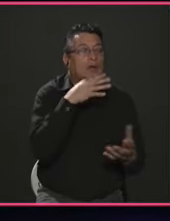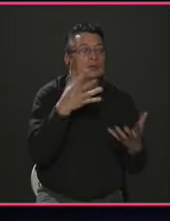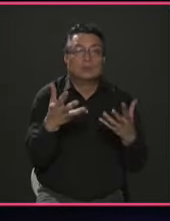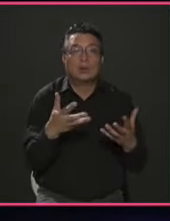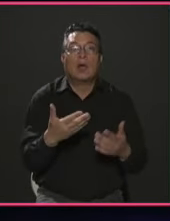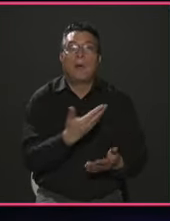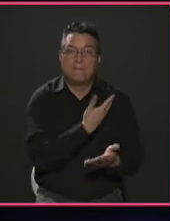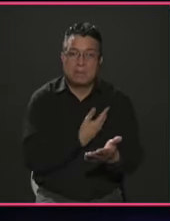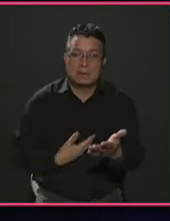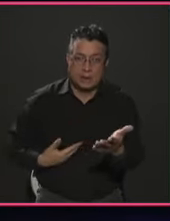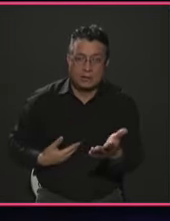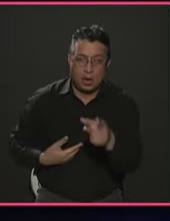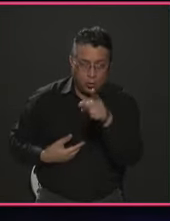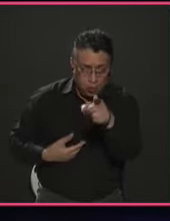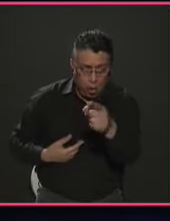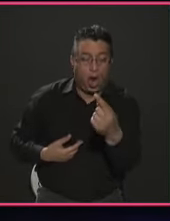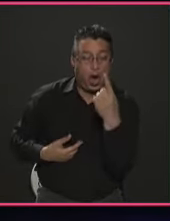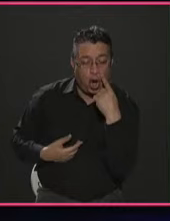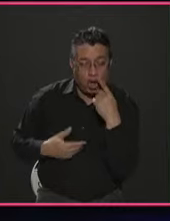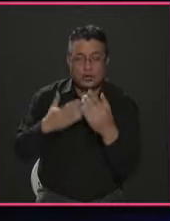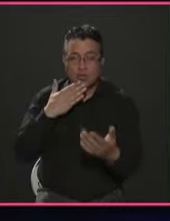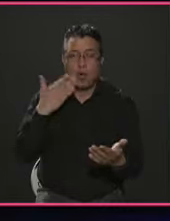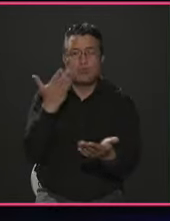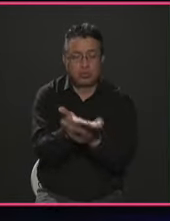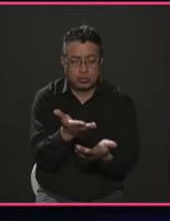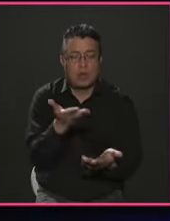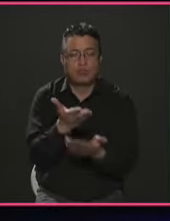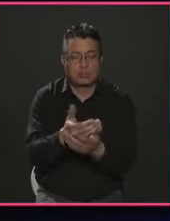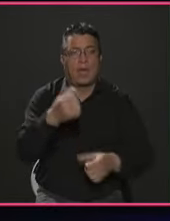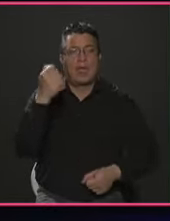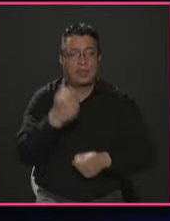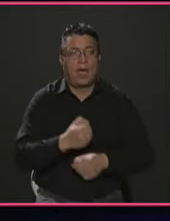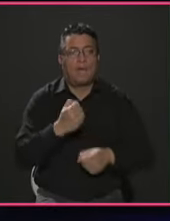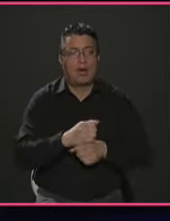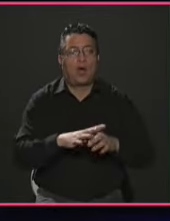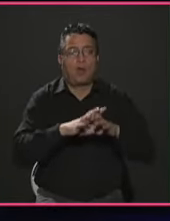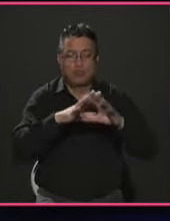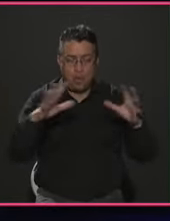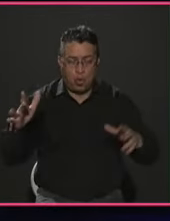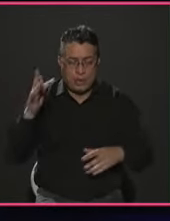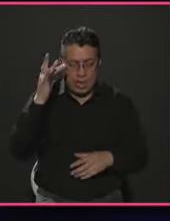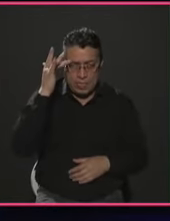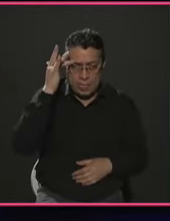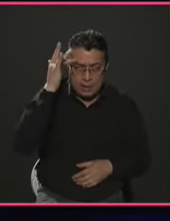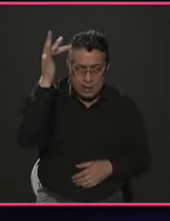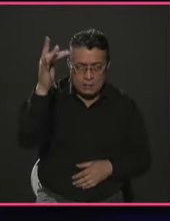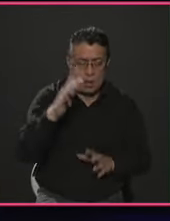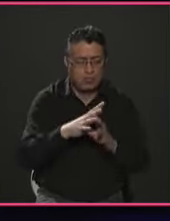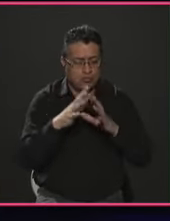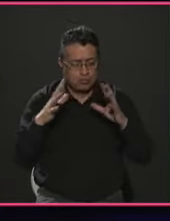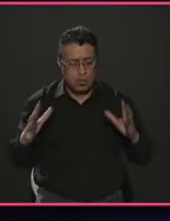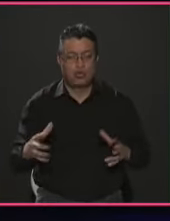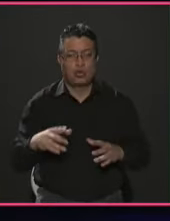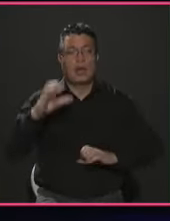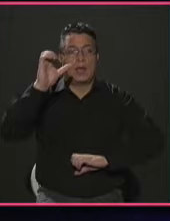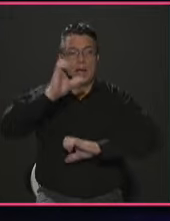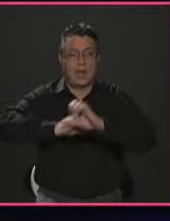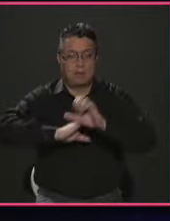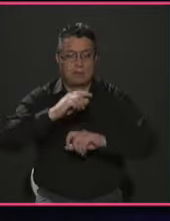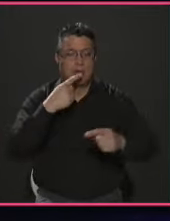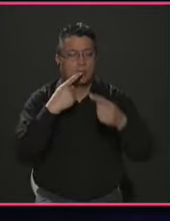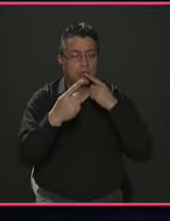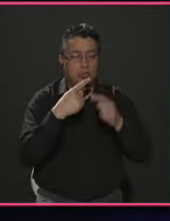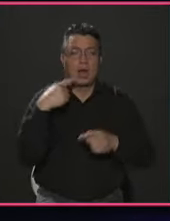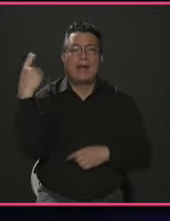presidente usted conoce propuestas que se han venido trabajando con mucha inteligencia por empresas consultoras